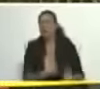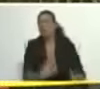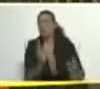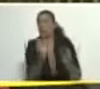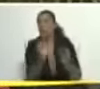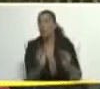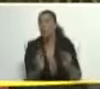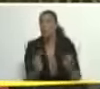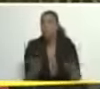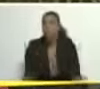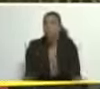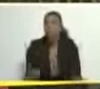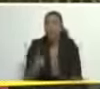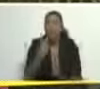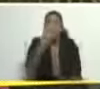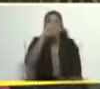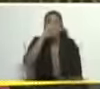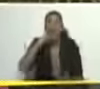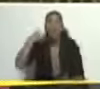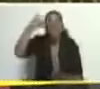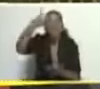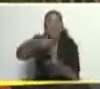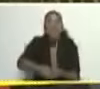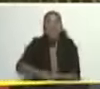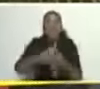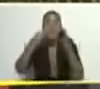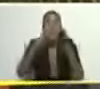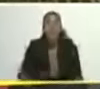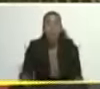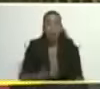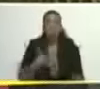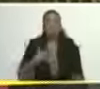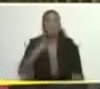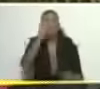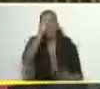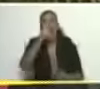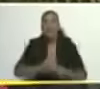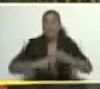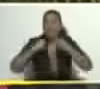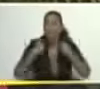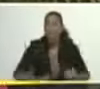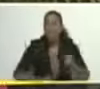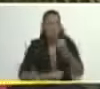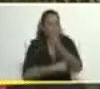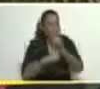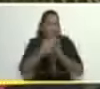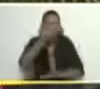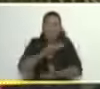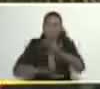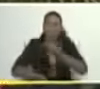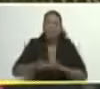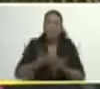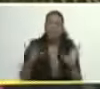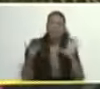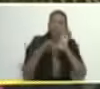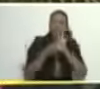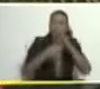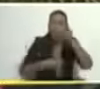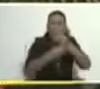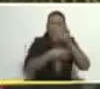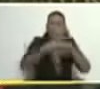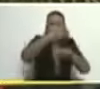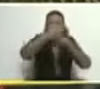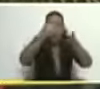Pero aquí estamos el día de hoy, 20 años de fuerza, 20 años de solidaridad, 20 años de complementariedad